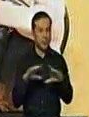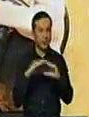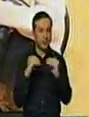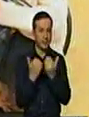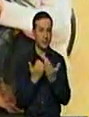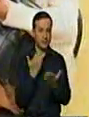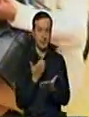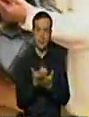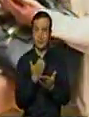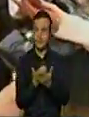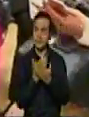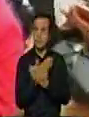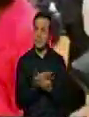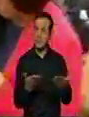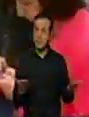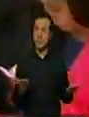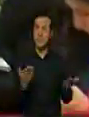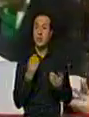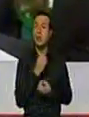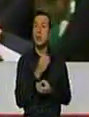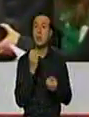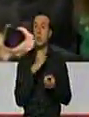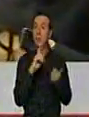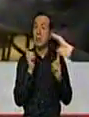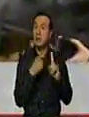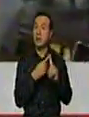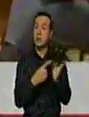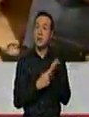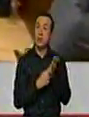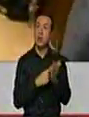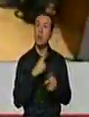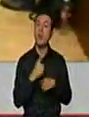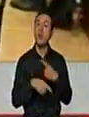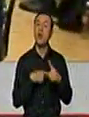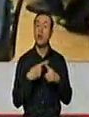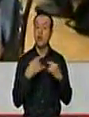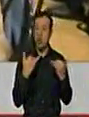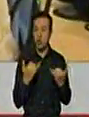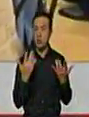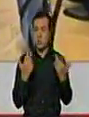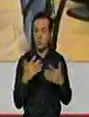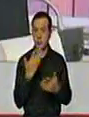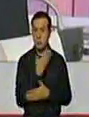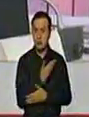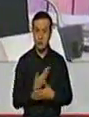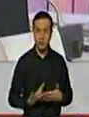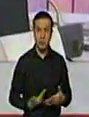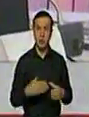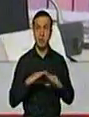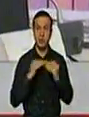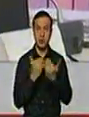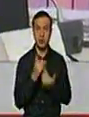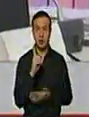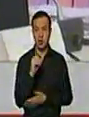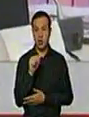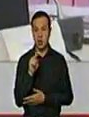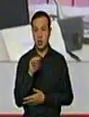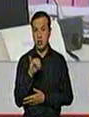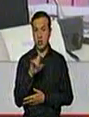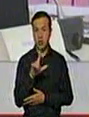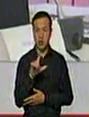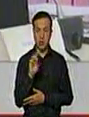Régimen Económico. Se estima que el informe para primer debate esté listo el día de hoy. El presidente de la Comisión, Daniel Mendoza, sostuvo que